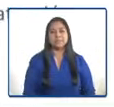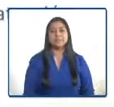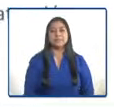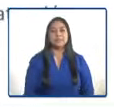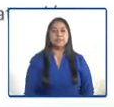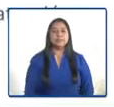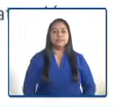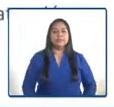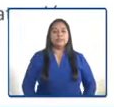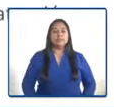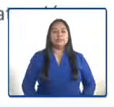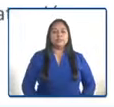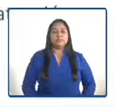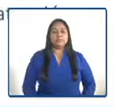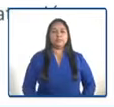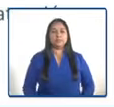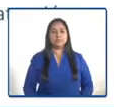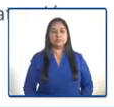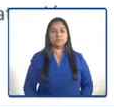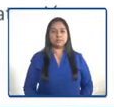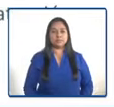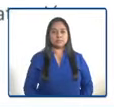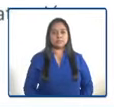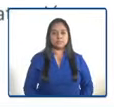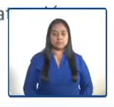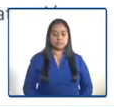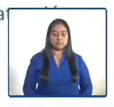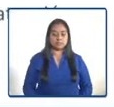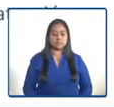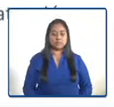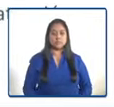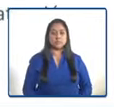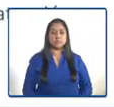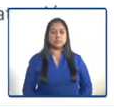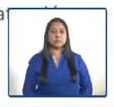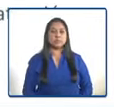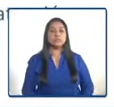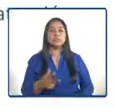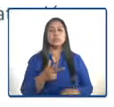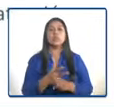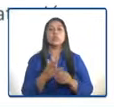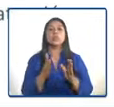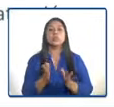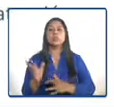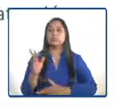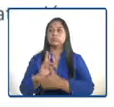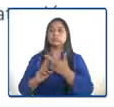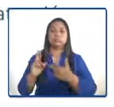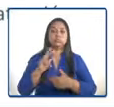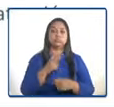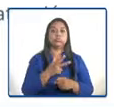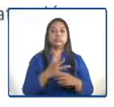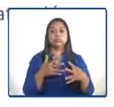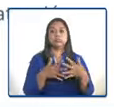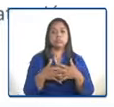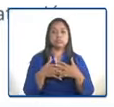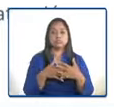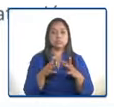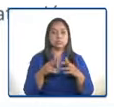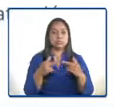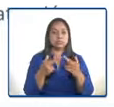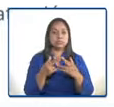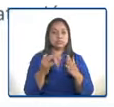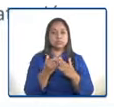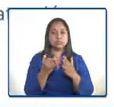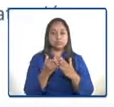pasar, vamos a cambiar de tema, vamos a hablar de los guatemaltecos retornados, las reuniones